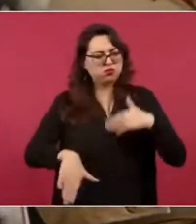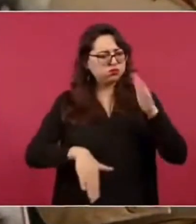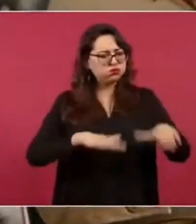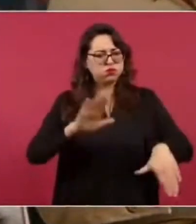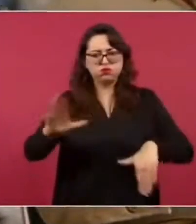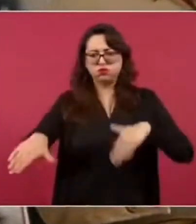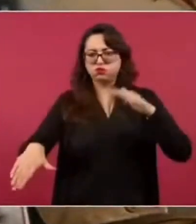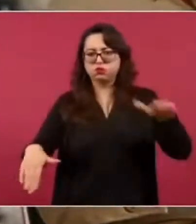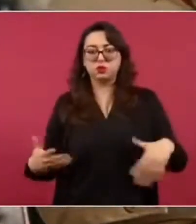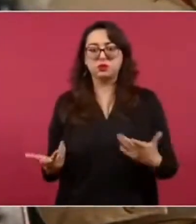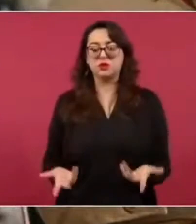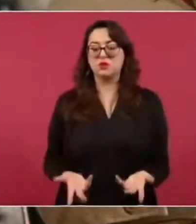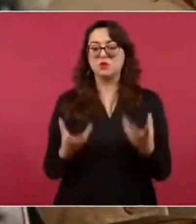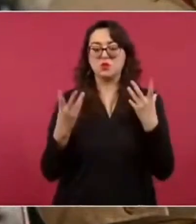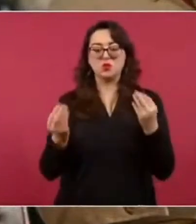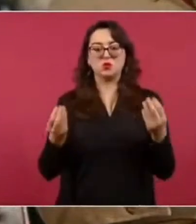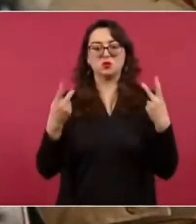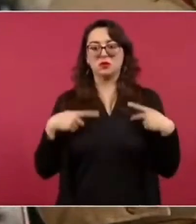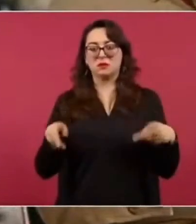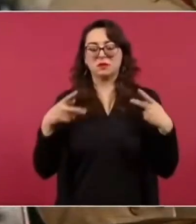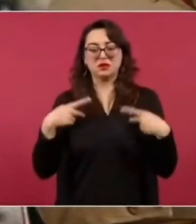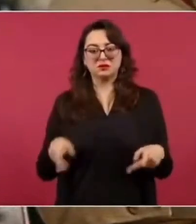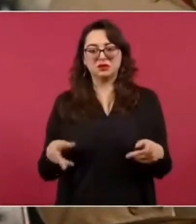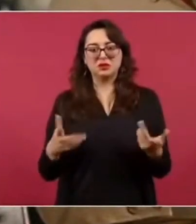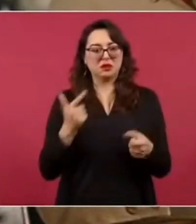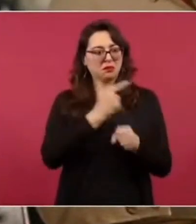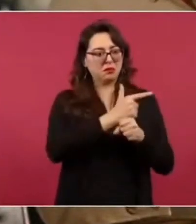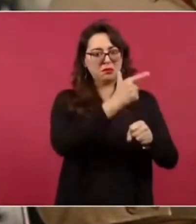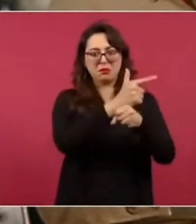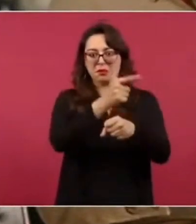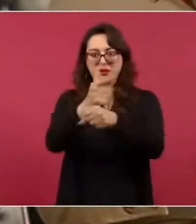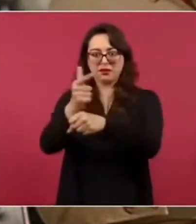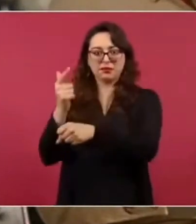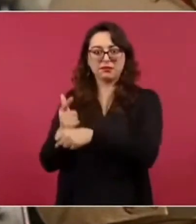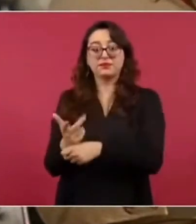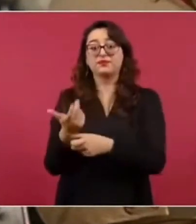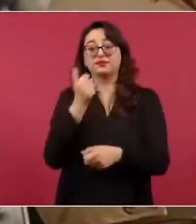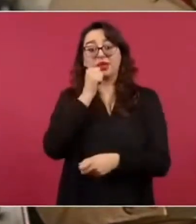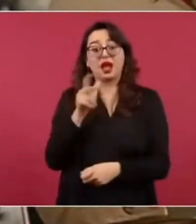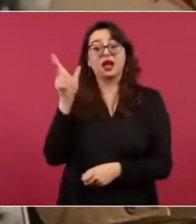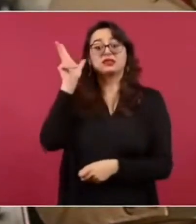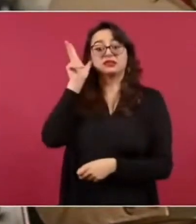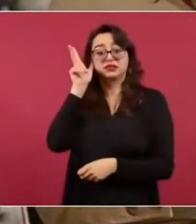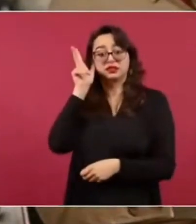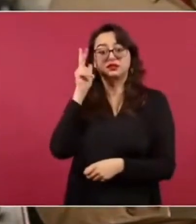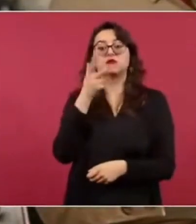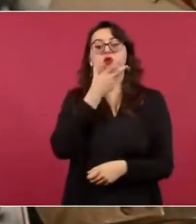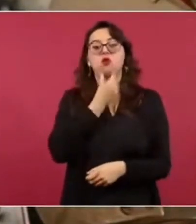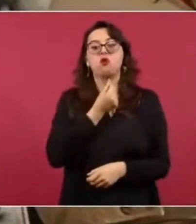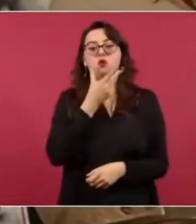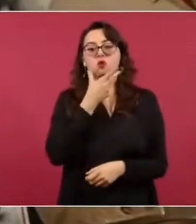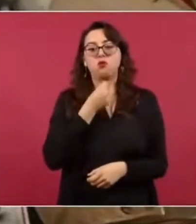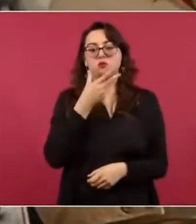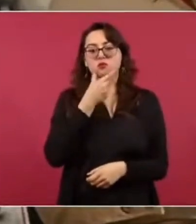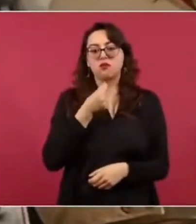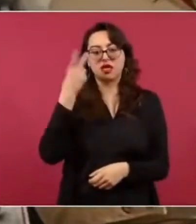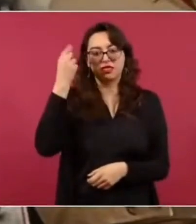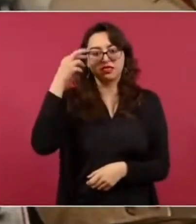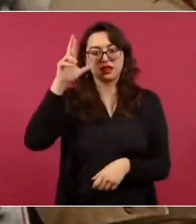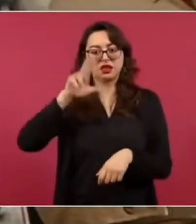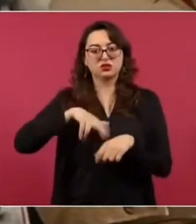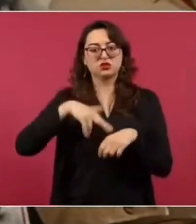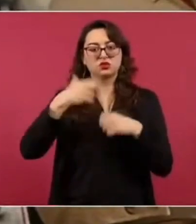por parte de colectivos de desaparecidos, y justo antier fue asesinado el director de Seguridad